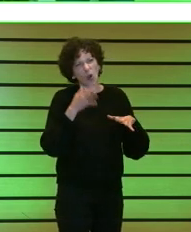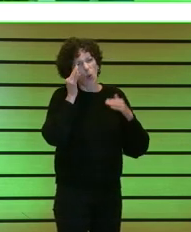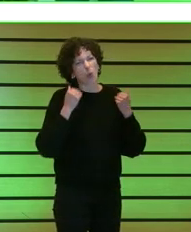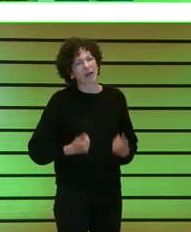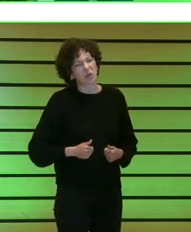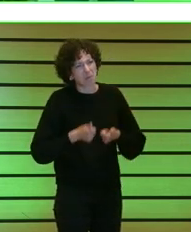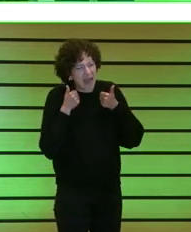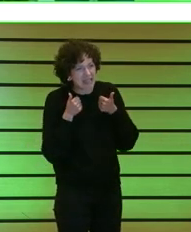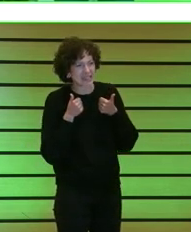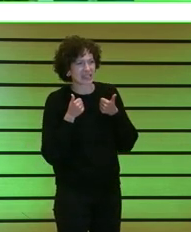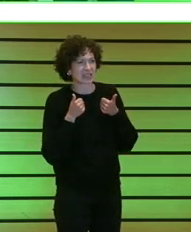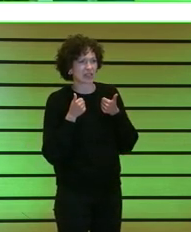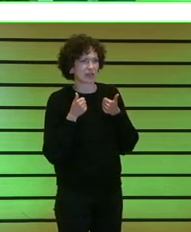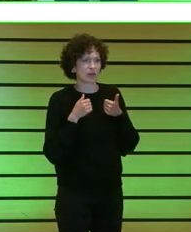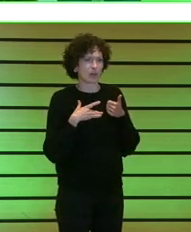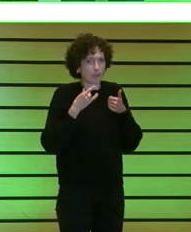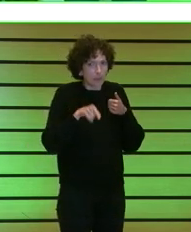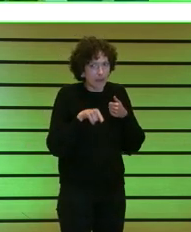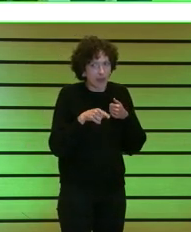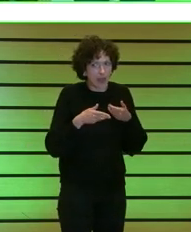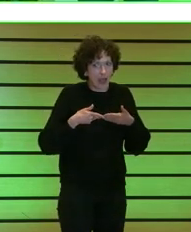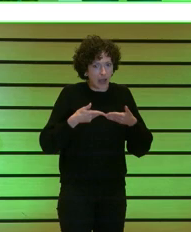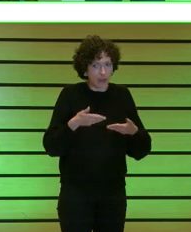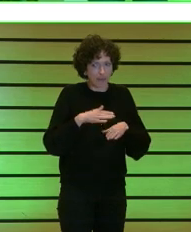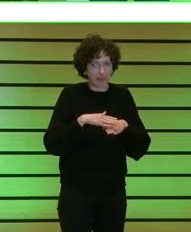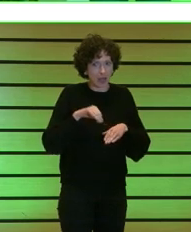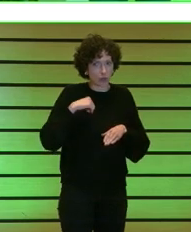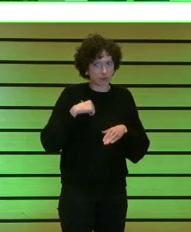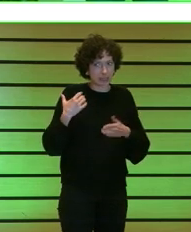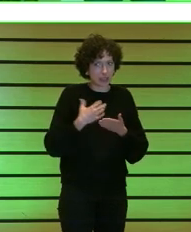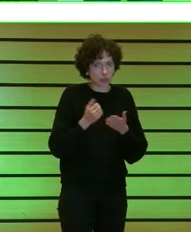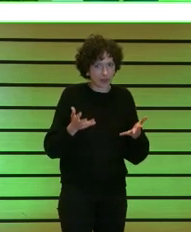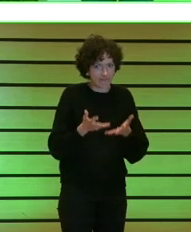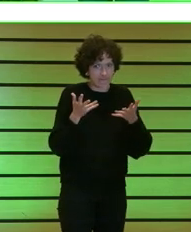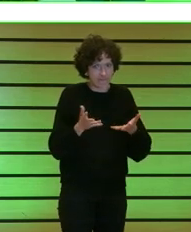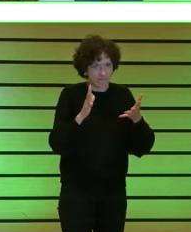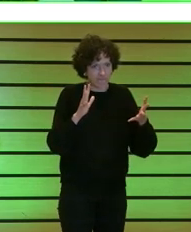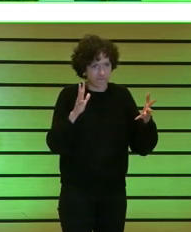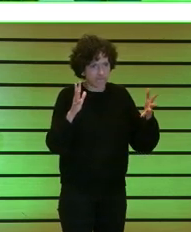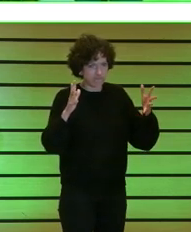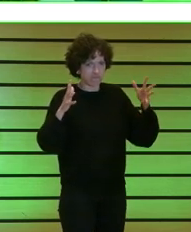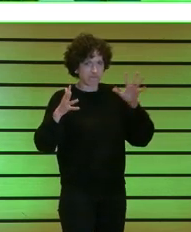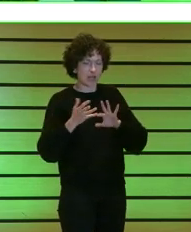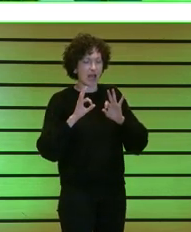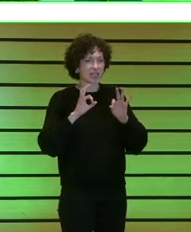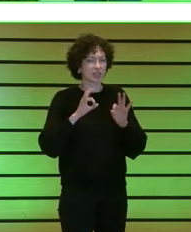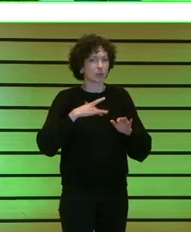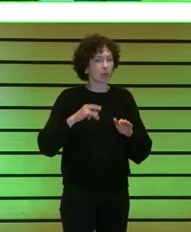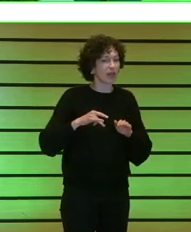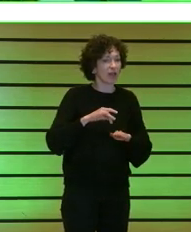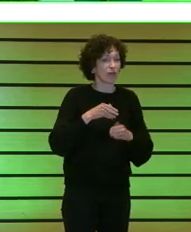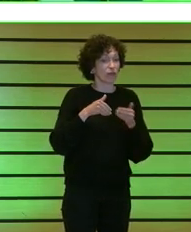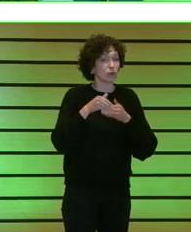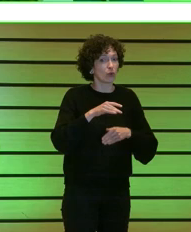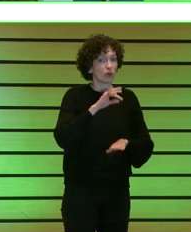como una lo que transforma la realidad de todos los hospitales y podamos hacer de nuestra sanidad algo